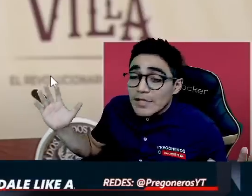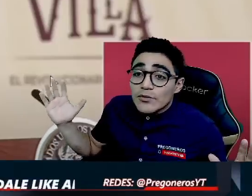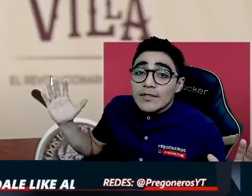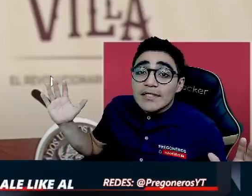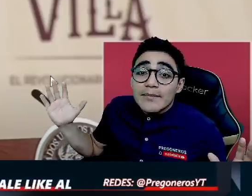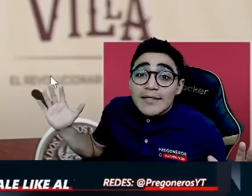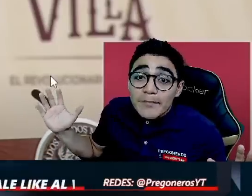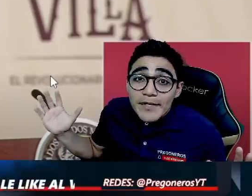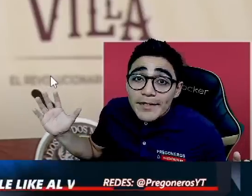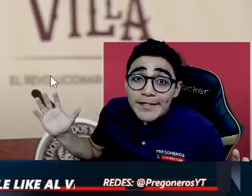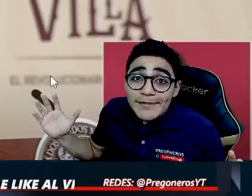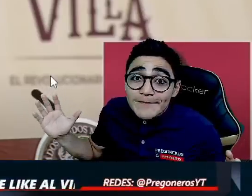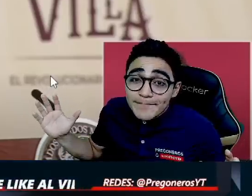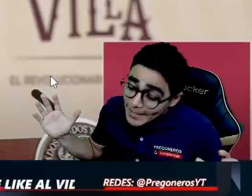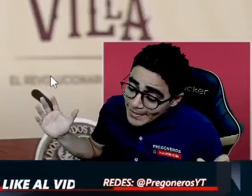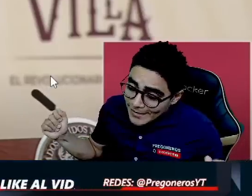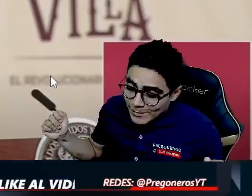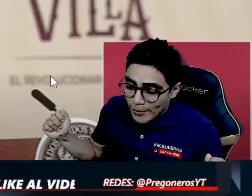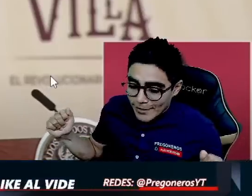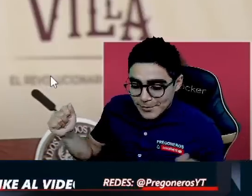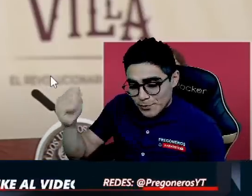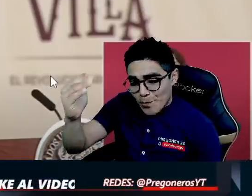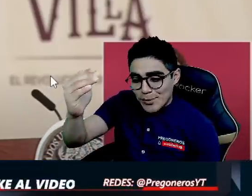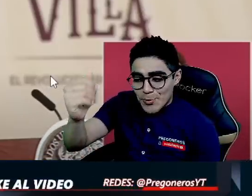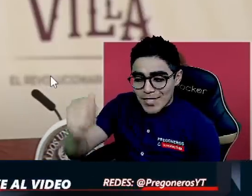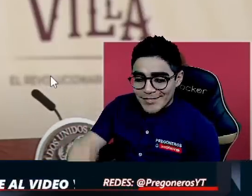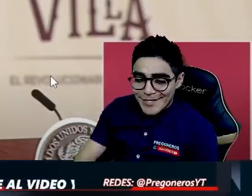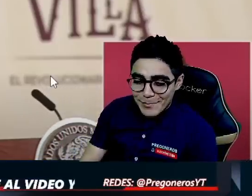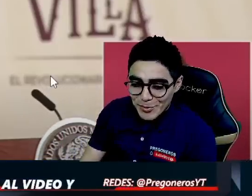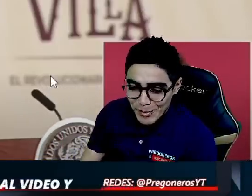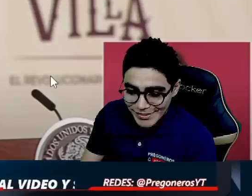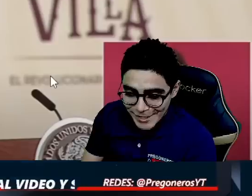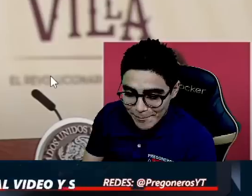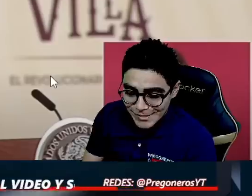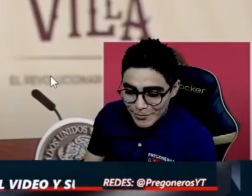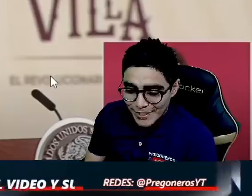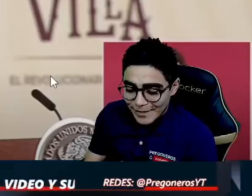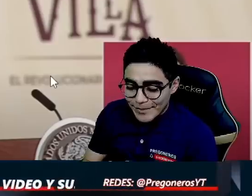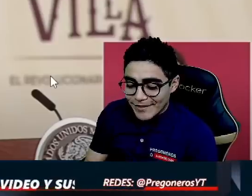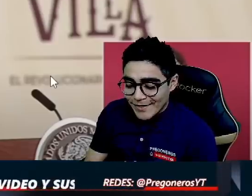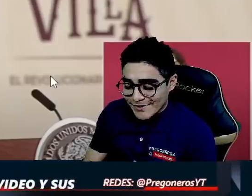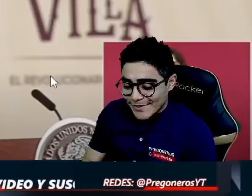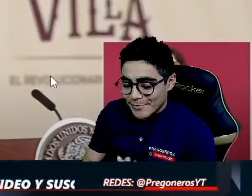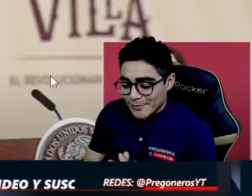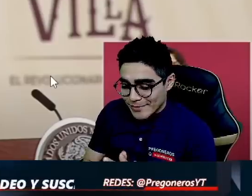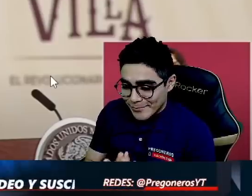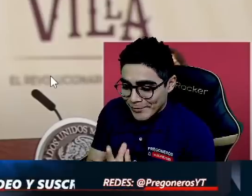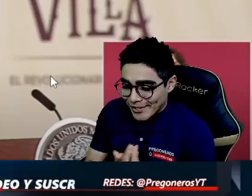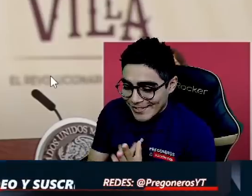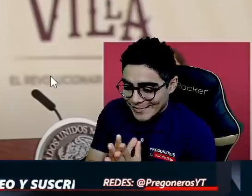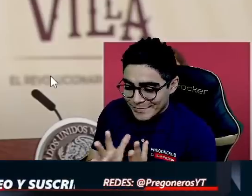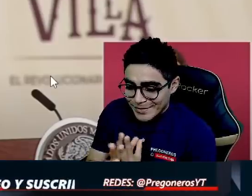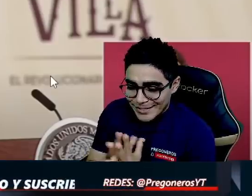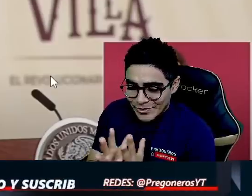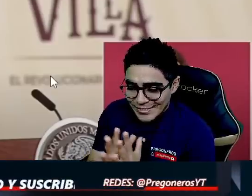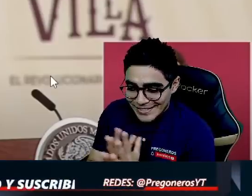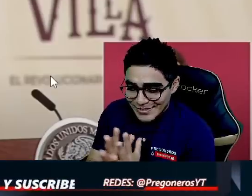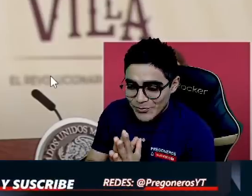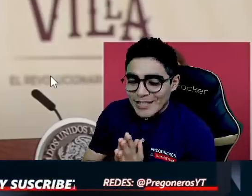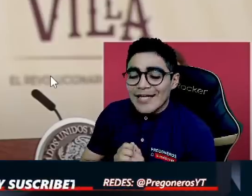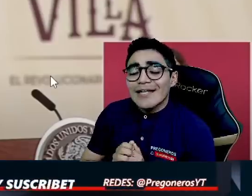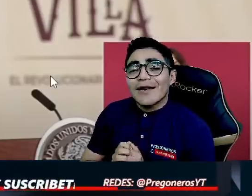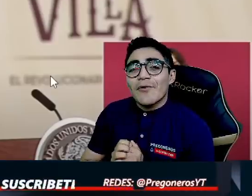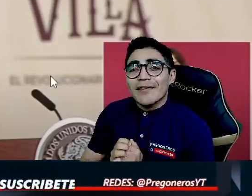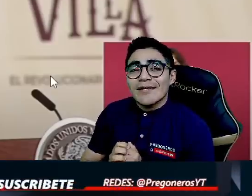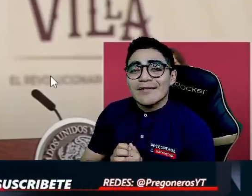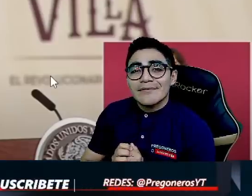ella solita se mete el pie ¿verdad? señores nos vemos en una siguiente emisión que siga pasando un agradable día servidor y Rodríguez transmitiéndoles desde